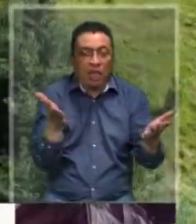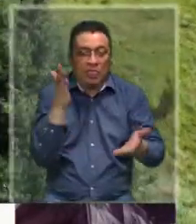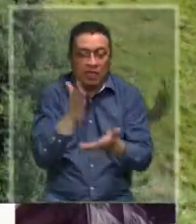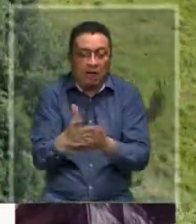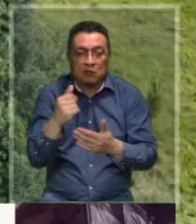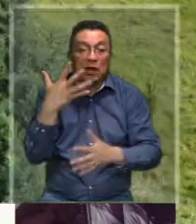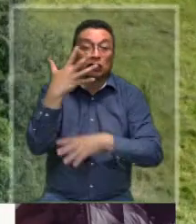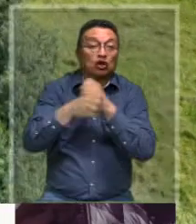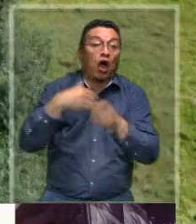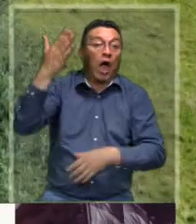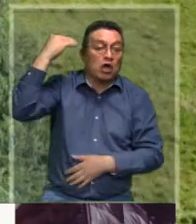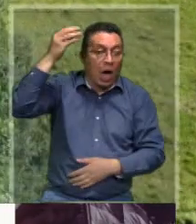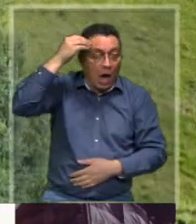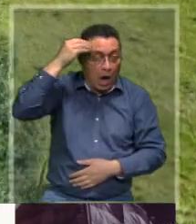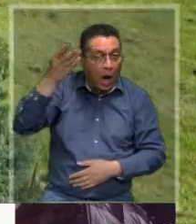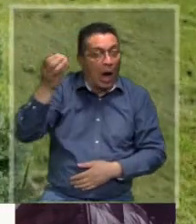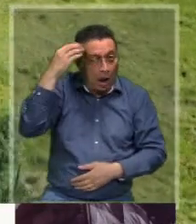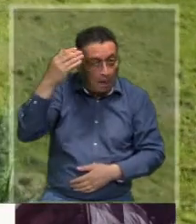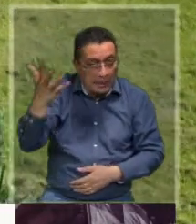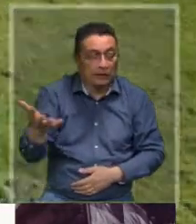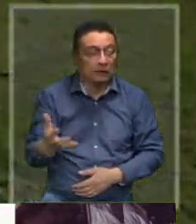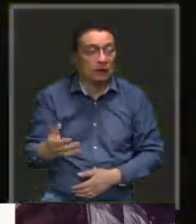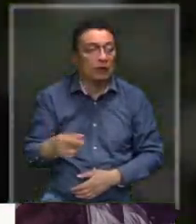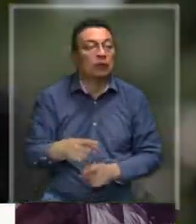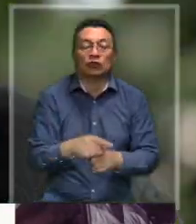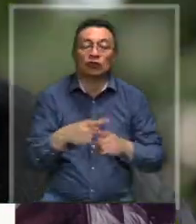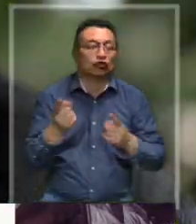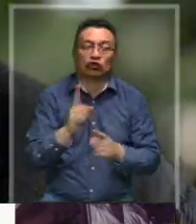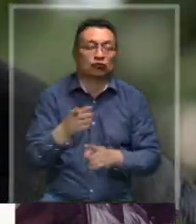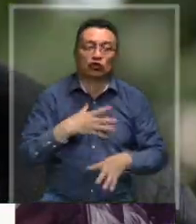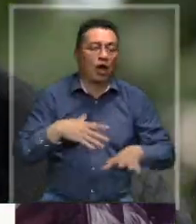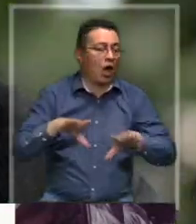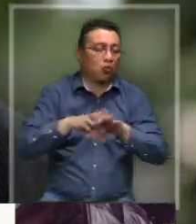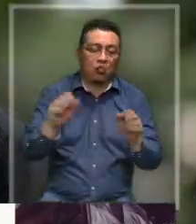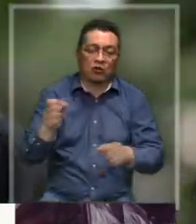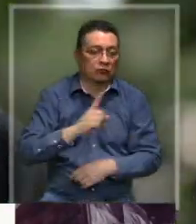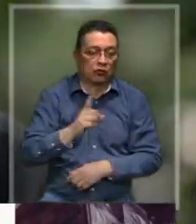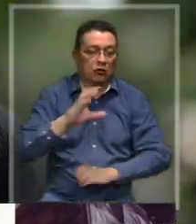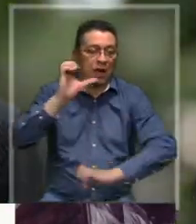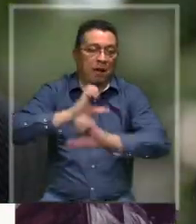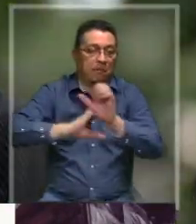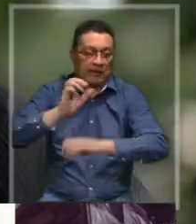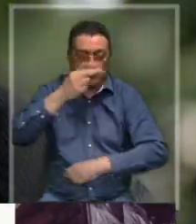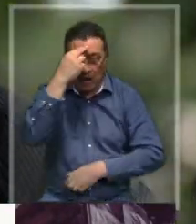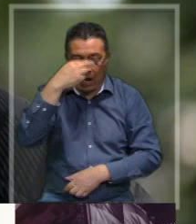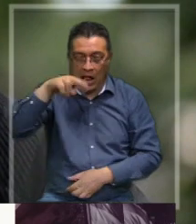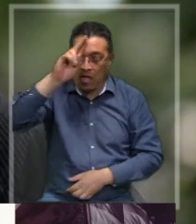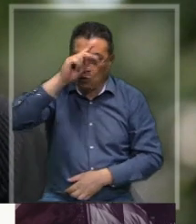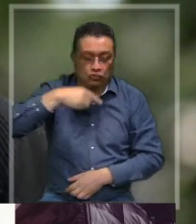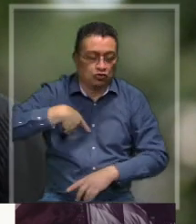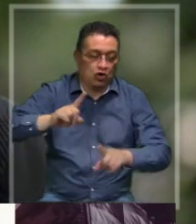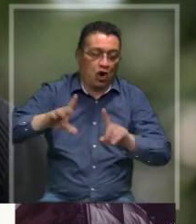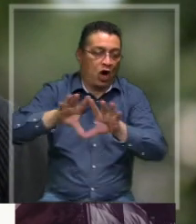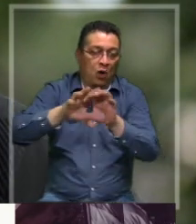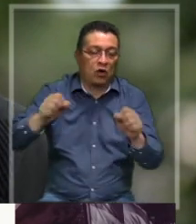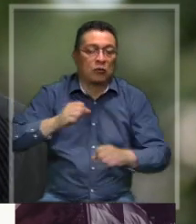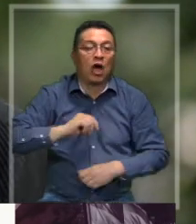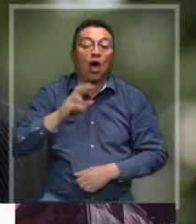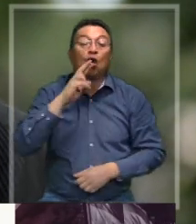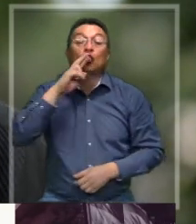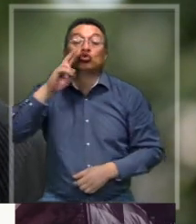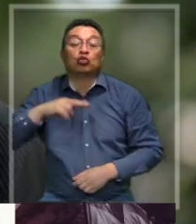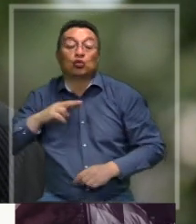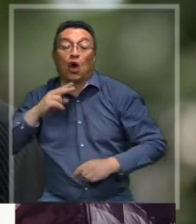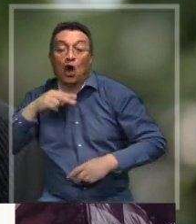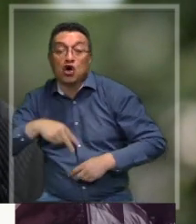más de 5 años. No, en total desacuerdo. Total desacuerdo con la empresa Arauco. Este tema no es de sur a norte.